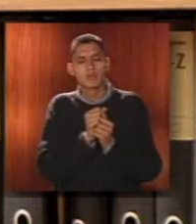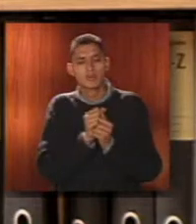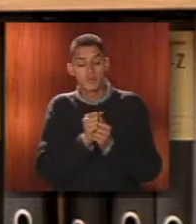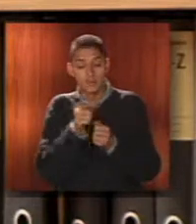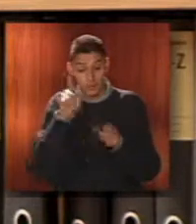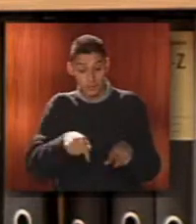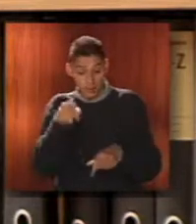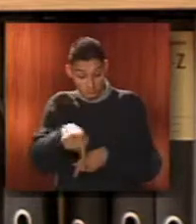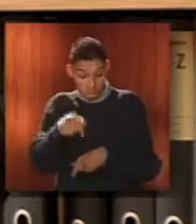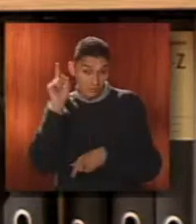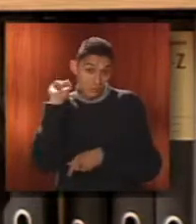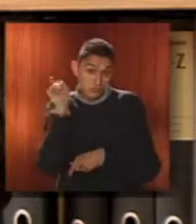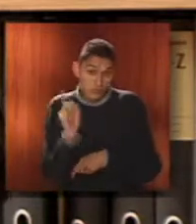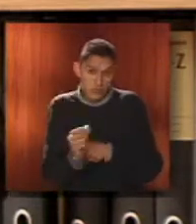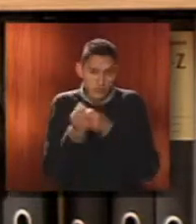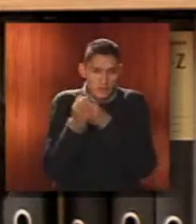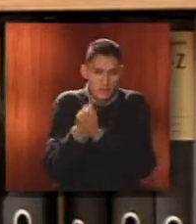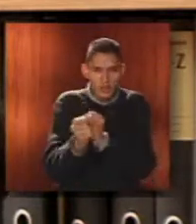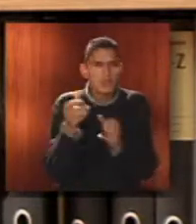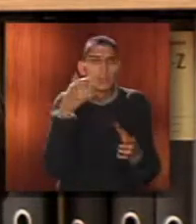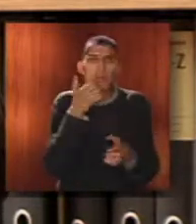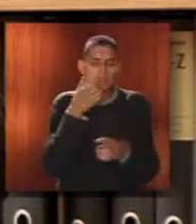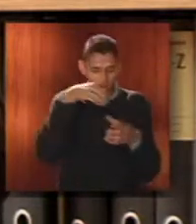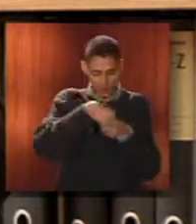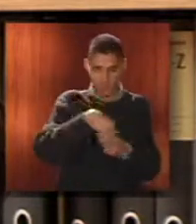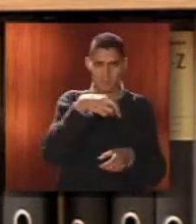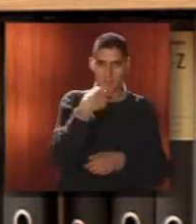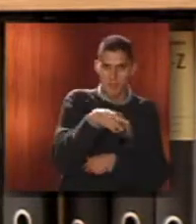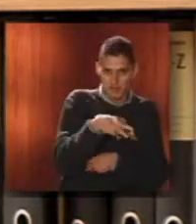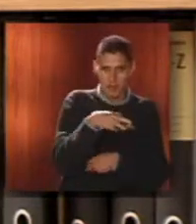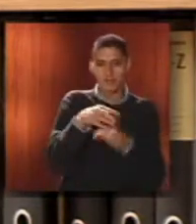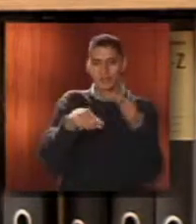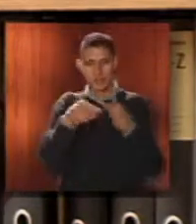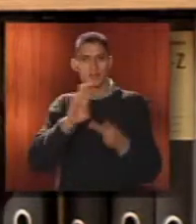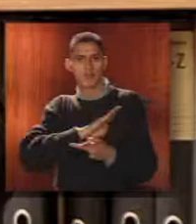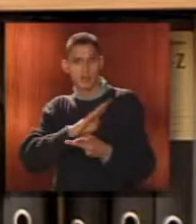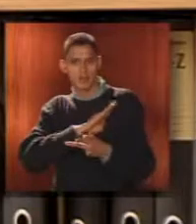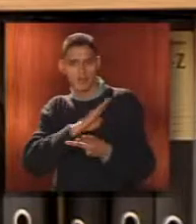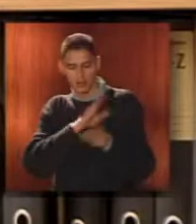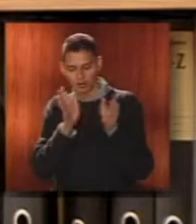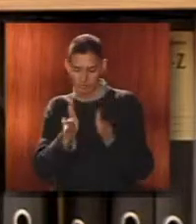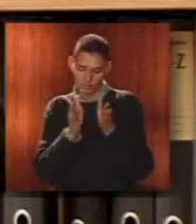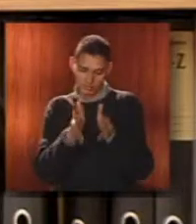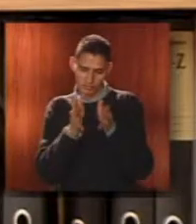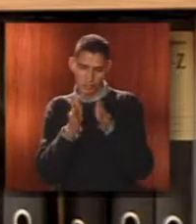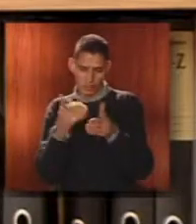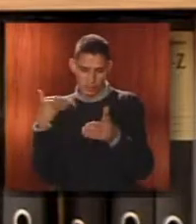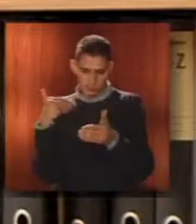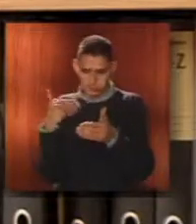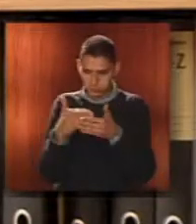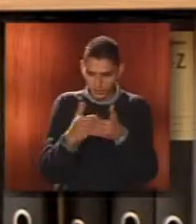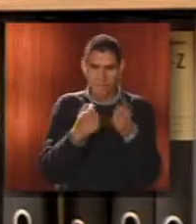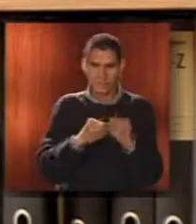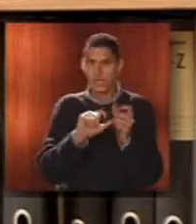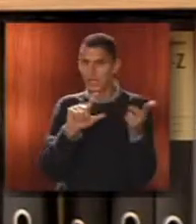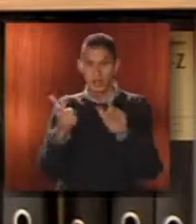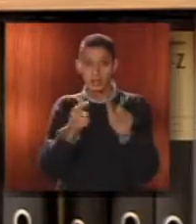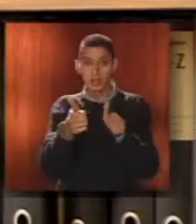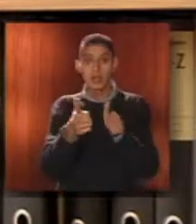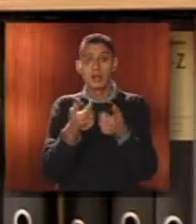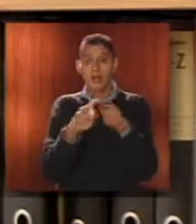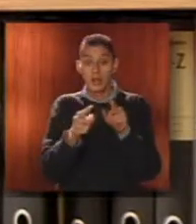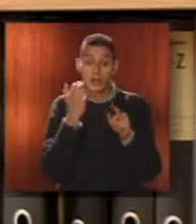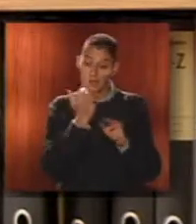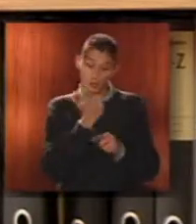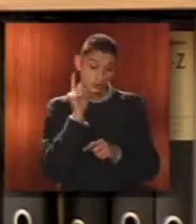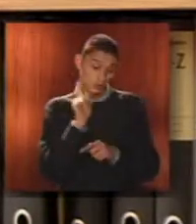Porque es como todo este esfuerzo que ha hecho la educación primaria y que se ha hecho en la educación secundaria pues hace